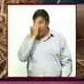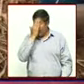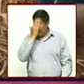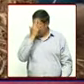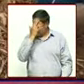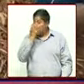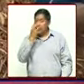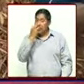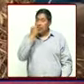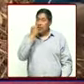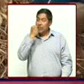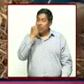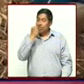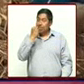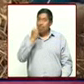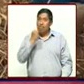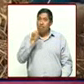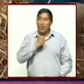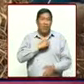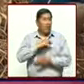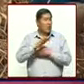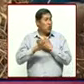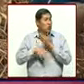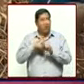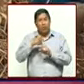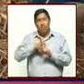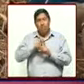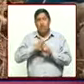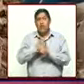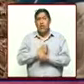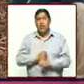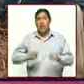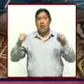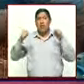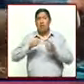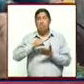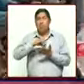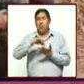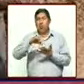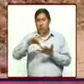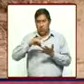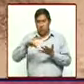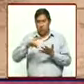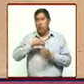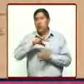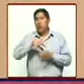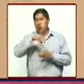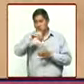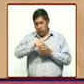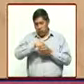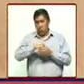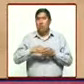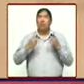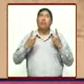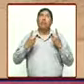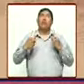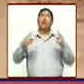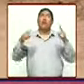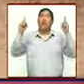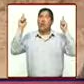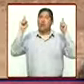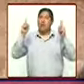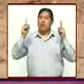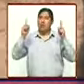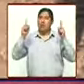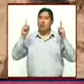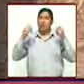impotencia grande, porque hicieron todo lo posible para poder salvar su sembradío. Incluso han logrado